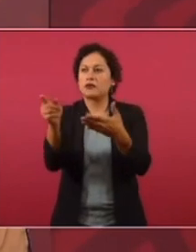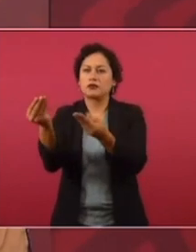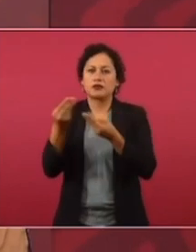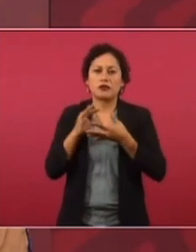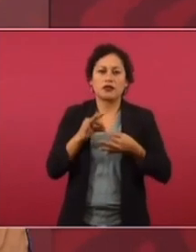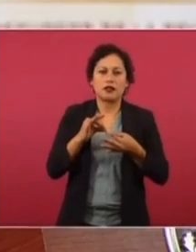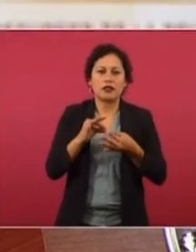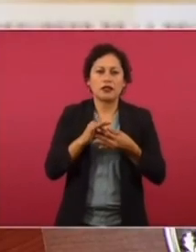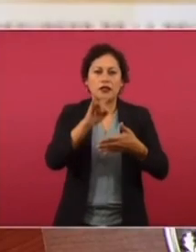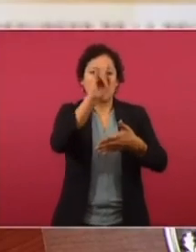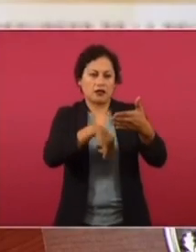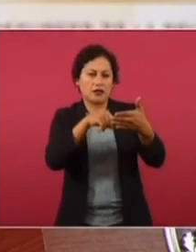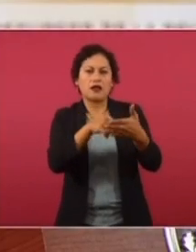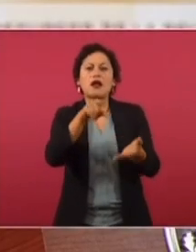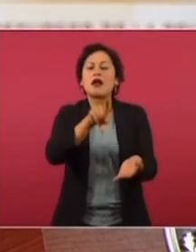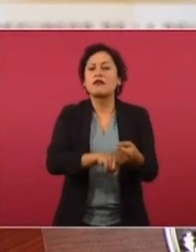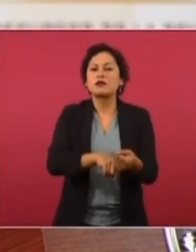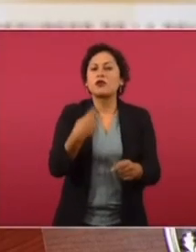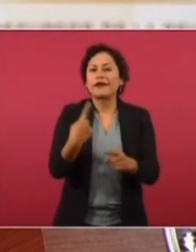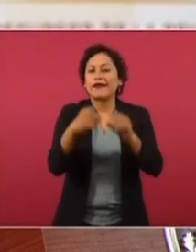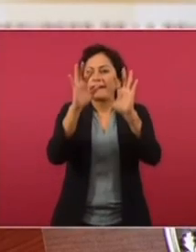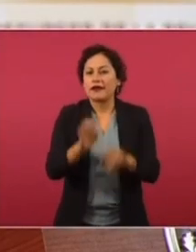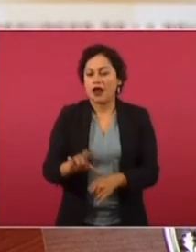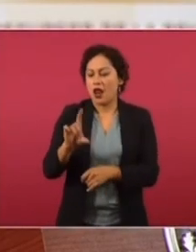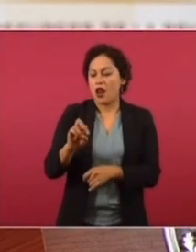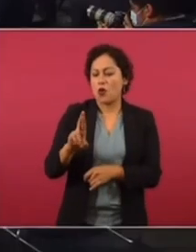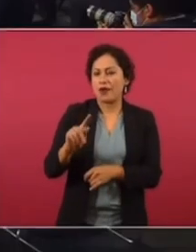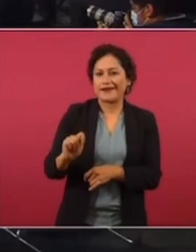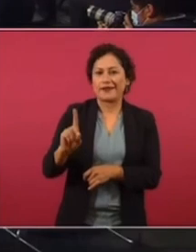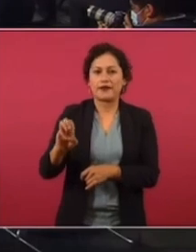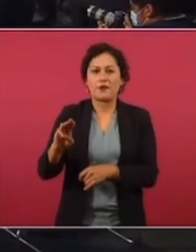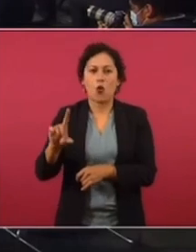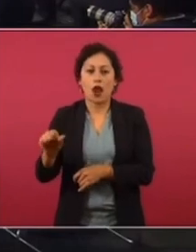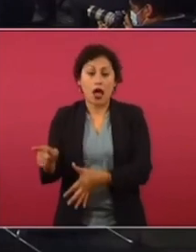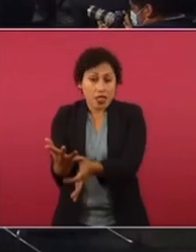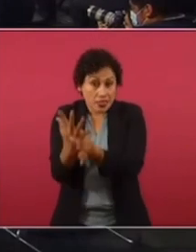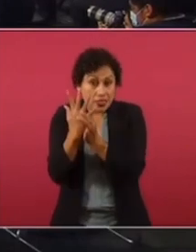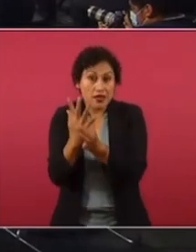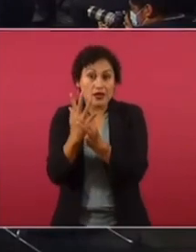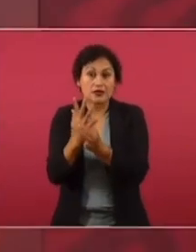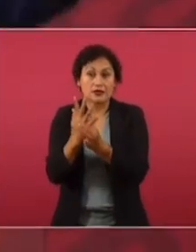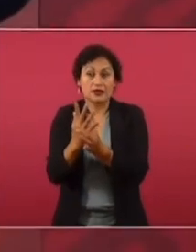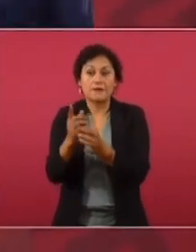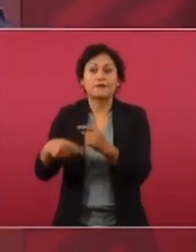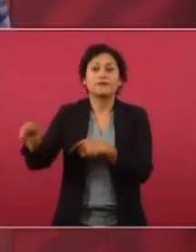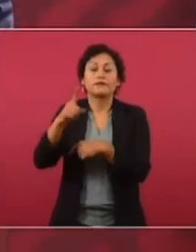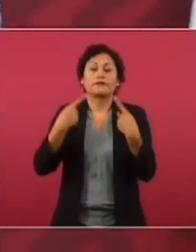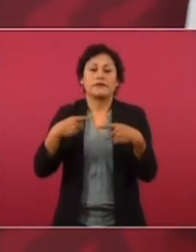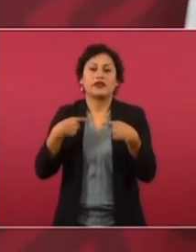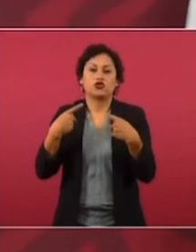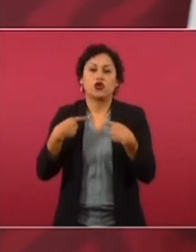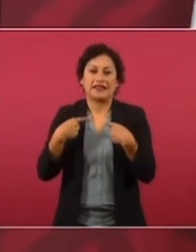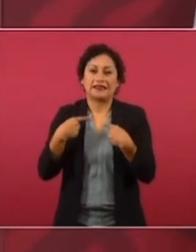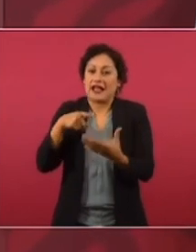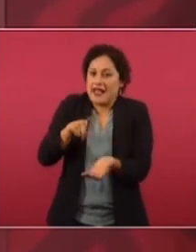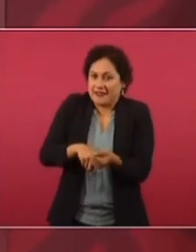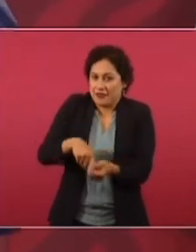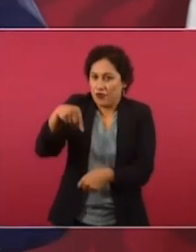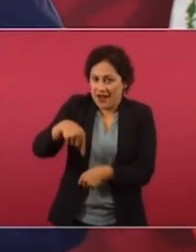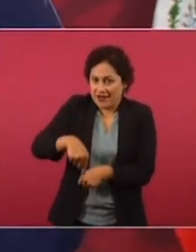este lo trata de simular y que voy a dar a conocer mi testamento y que no es cierto. Y que es, vamos a, ¿saben cuándo va a dar a conocer